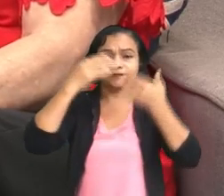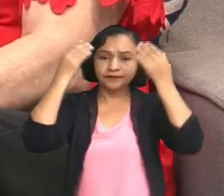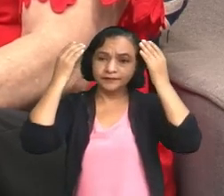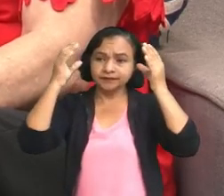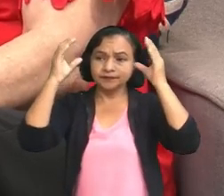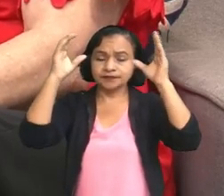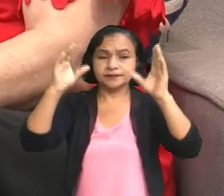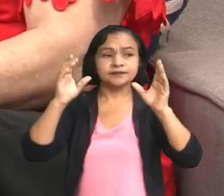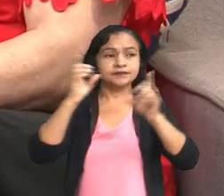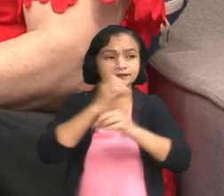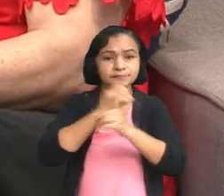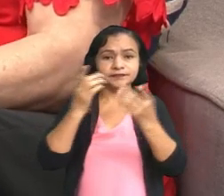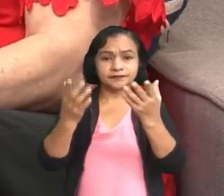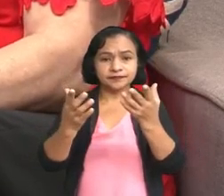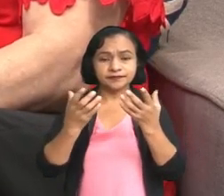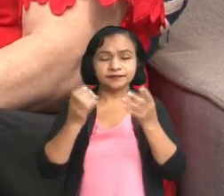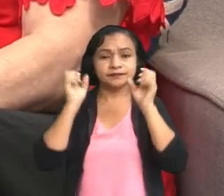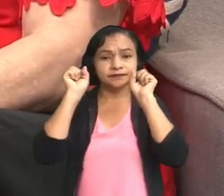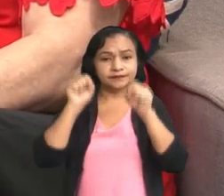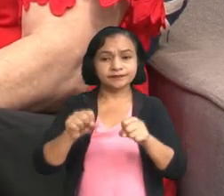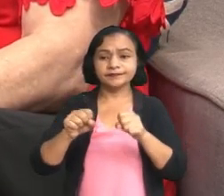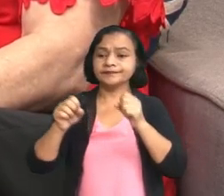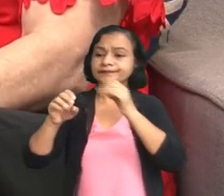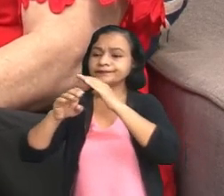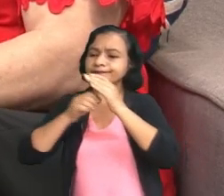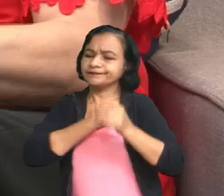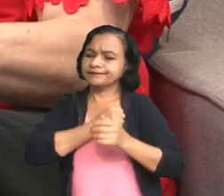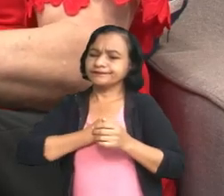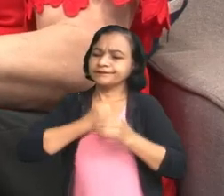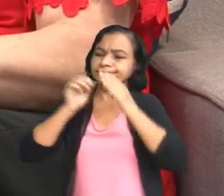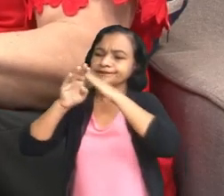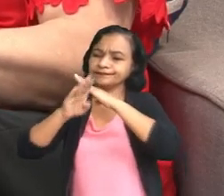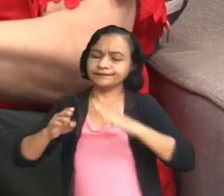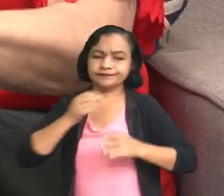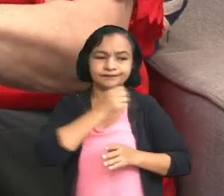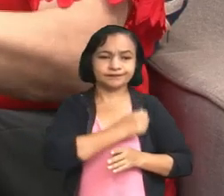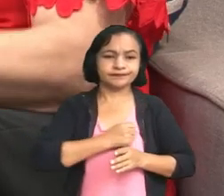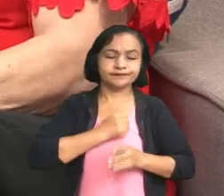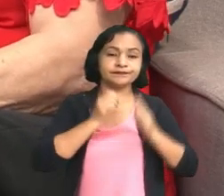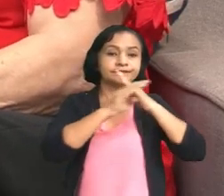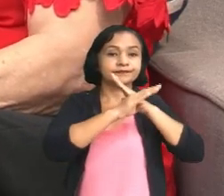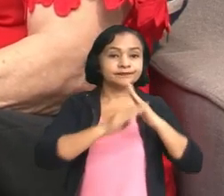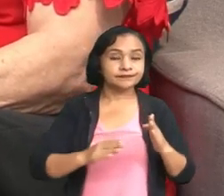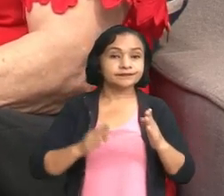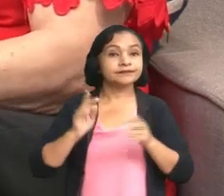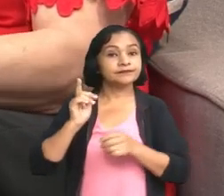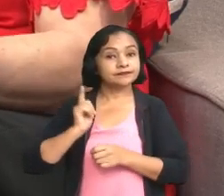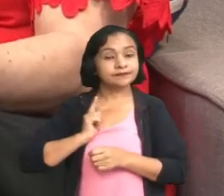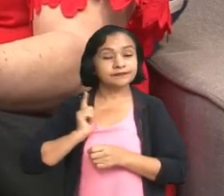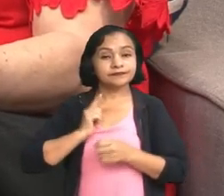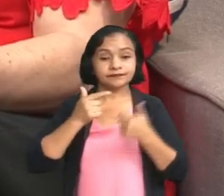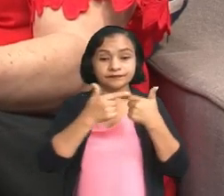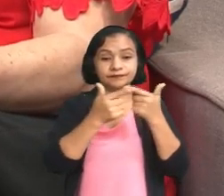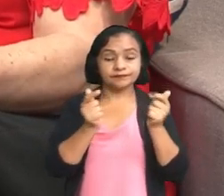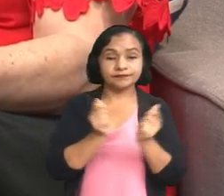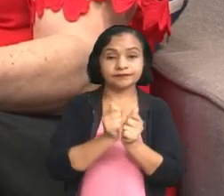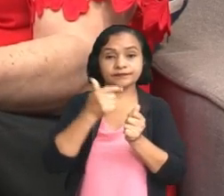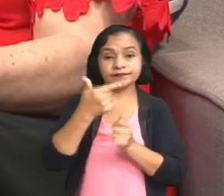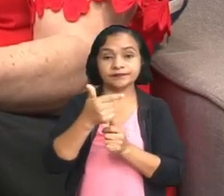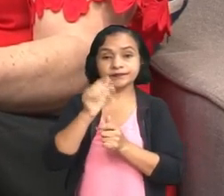cultural donde nos podamos reconciliar. Y ahí entran en juego los gabinetes de